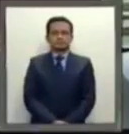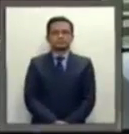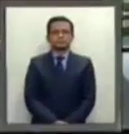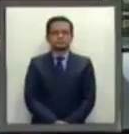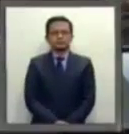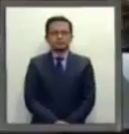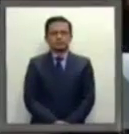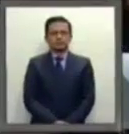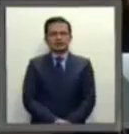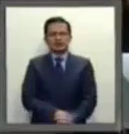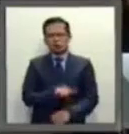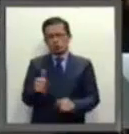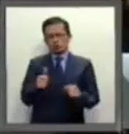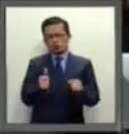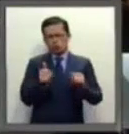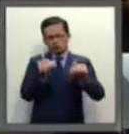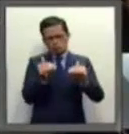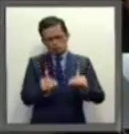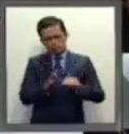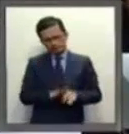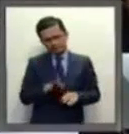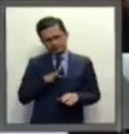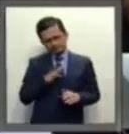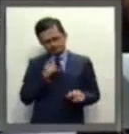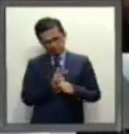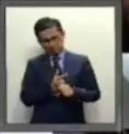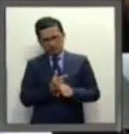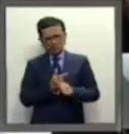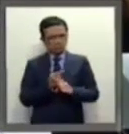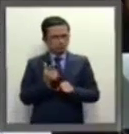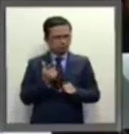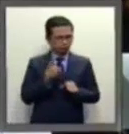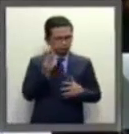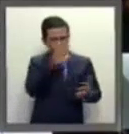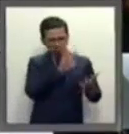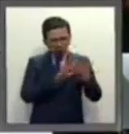¿En qué otros apartados encontramos opacidad?